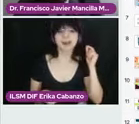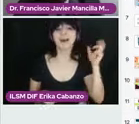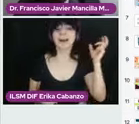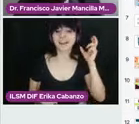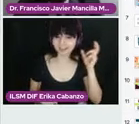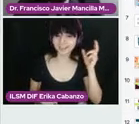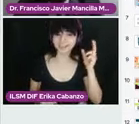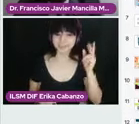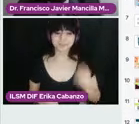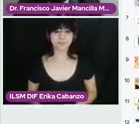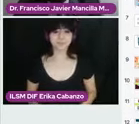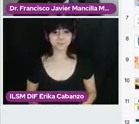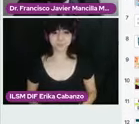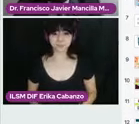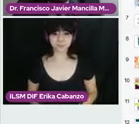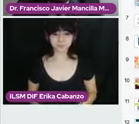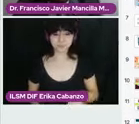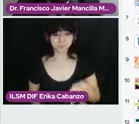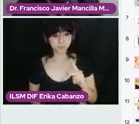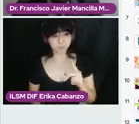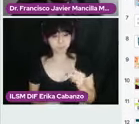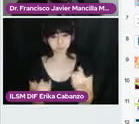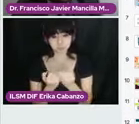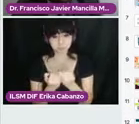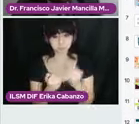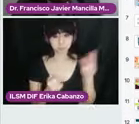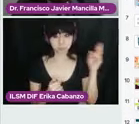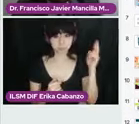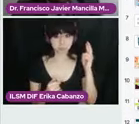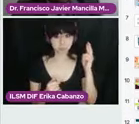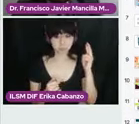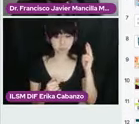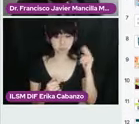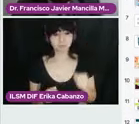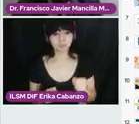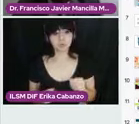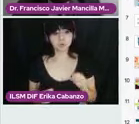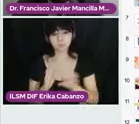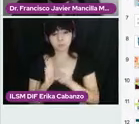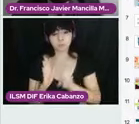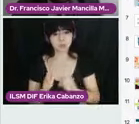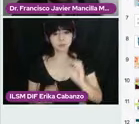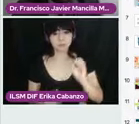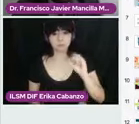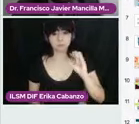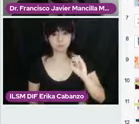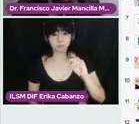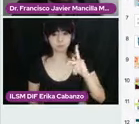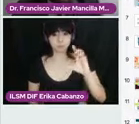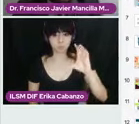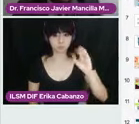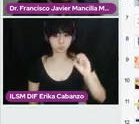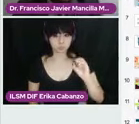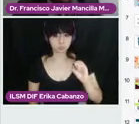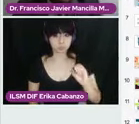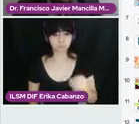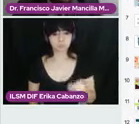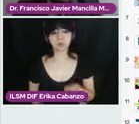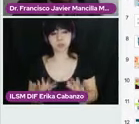que recordar que también hay ruidos transmitidos, soplos cardíacos, soplos carotidios, los signos